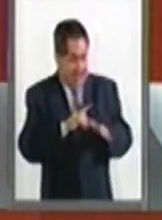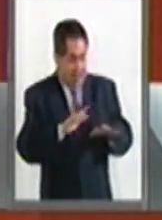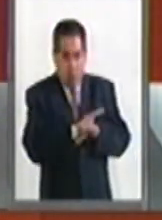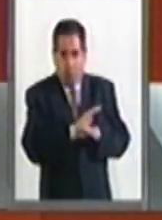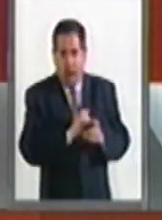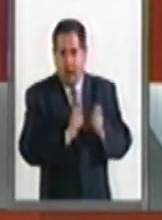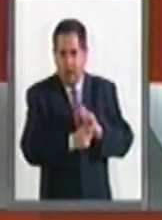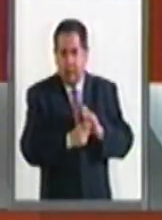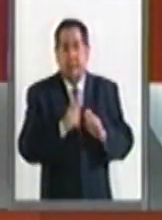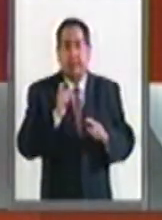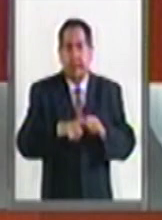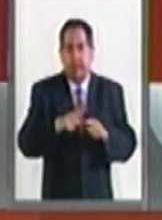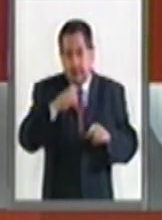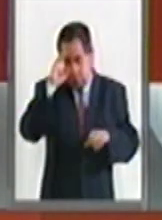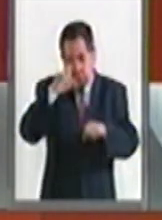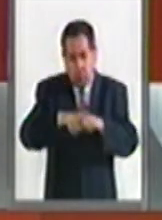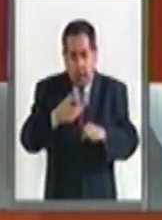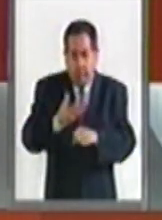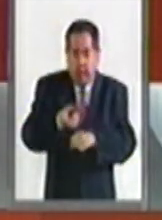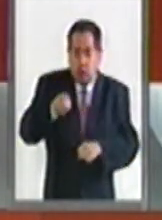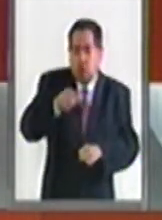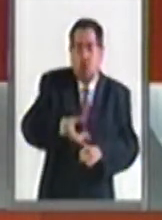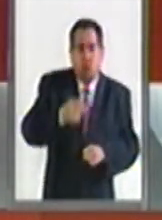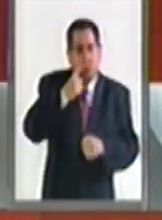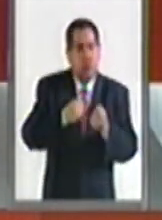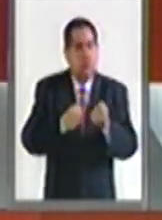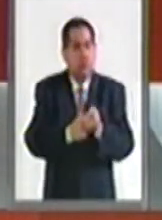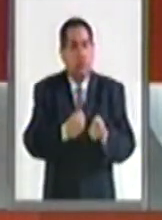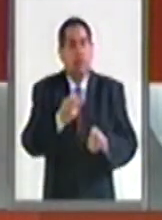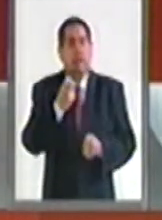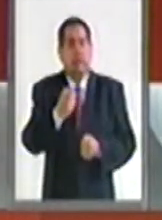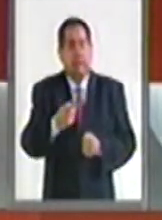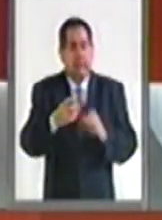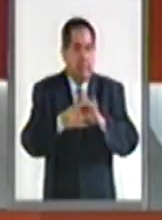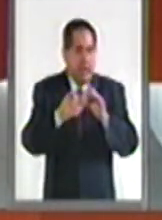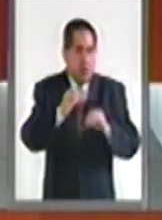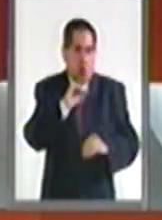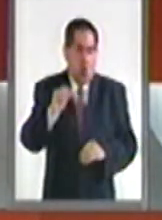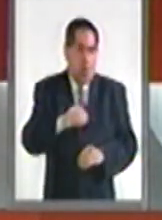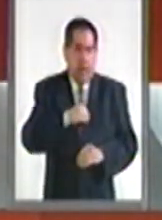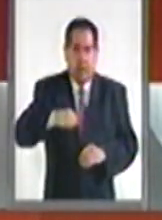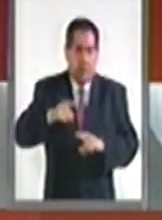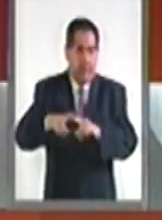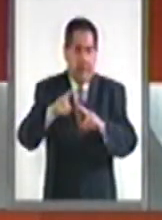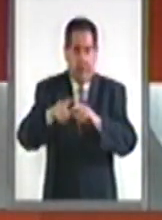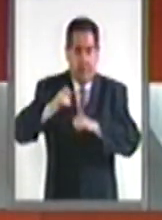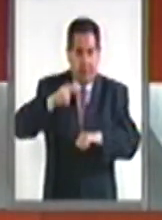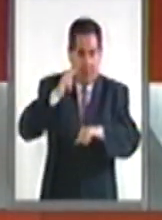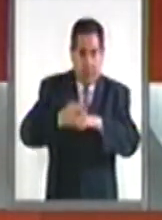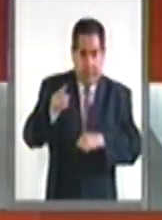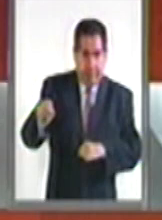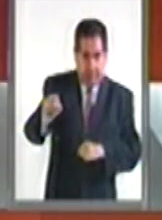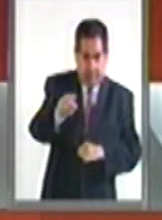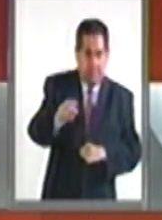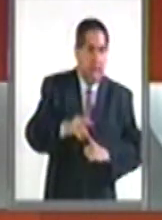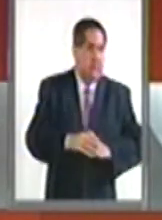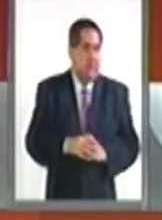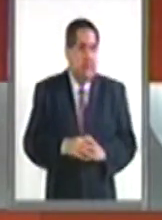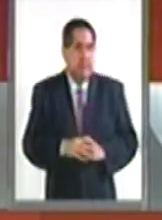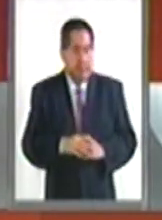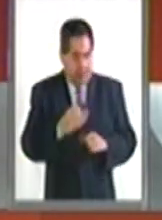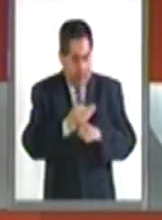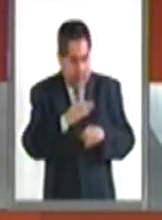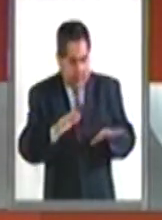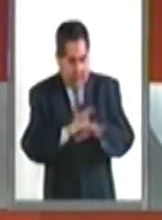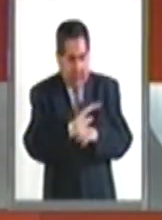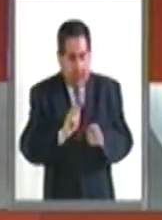un sustrato cultural que le ofrezca sustento. Esto constituye una obligación para diversos actores. Pues bien, el cambio propuesto